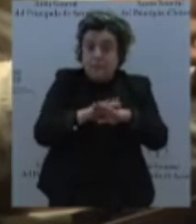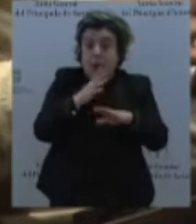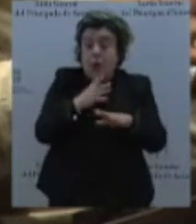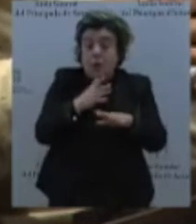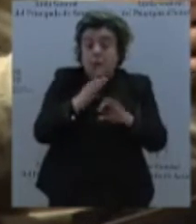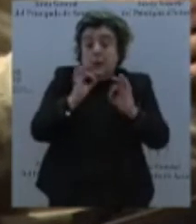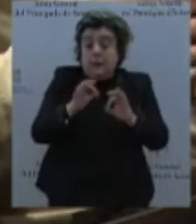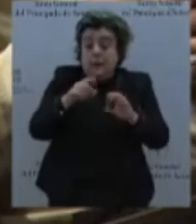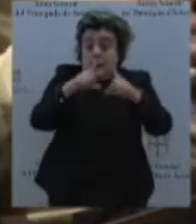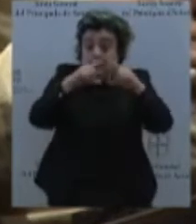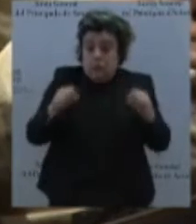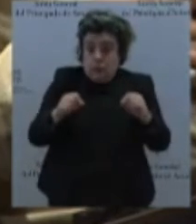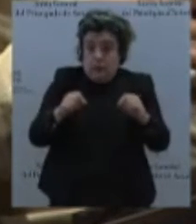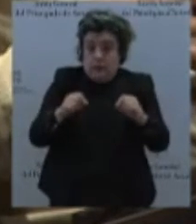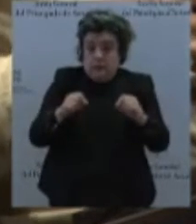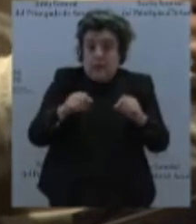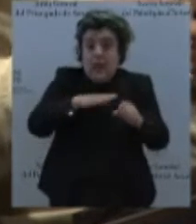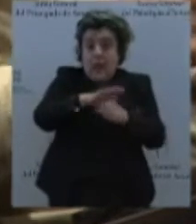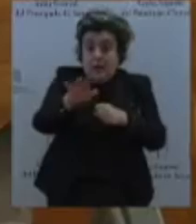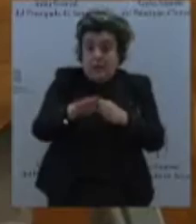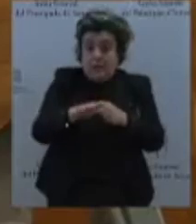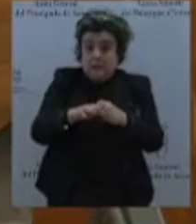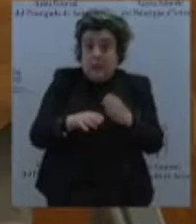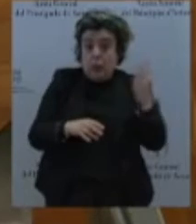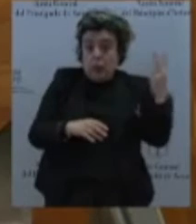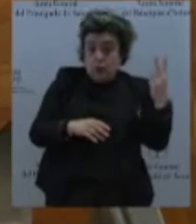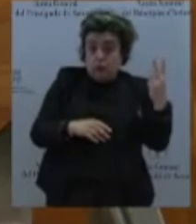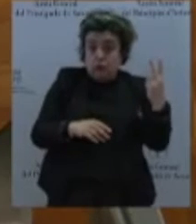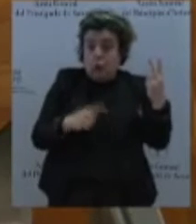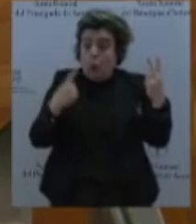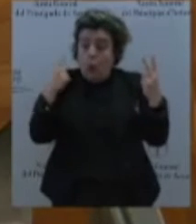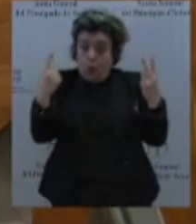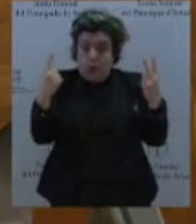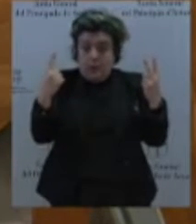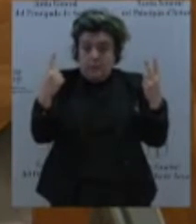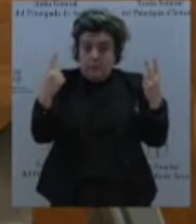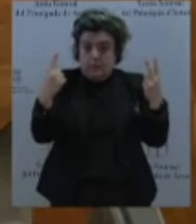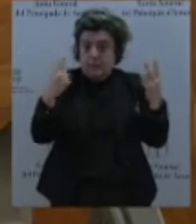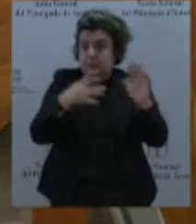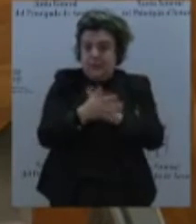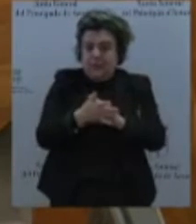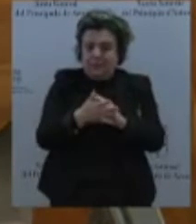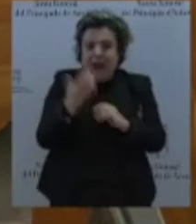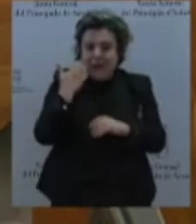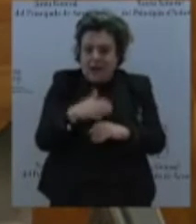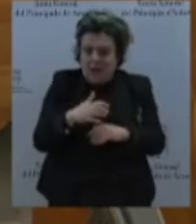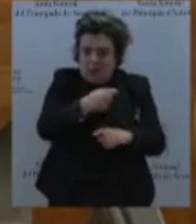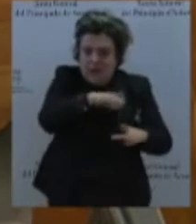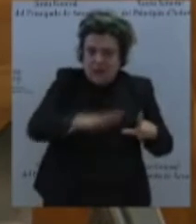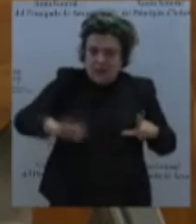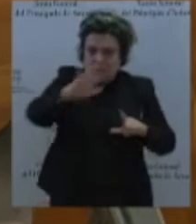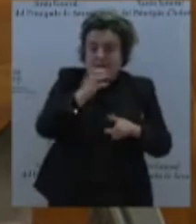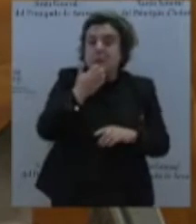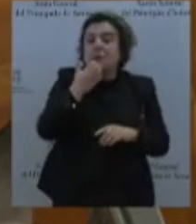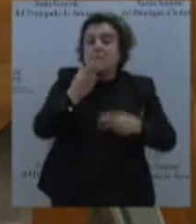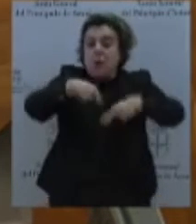occidente, 1 en el oriente, es una anomalía en el Estado. Es decir, que haya un hospital, por ejemplo, de referencia comarcal para, antes decía,